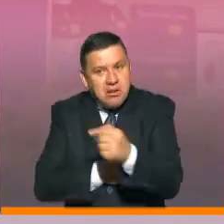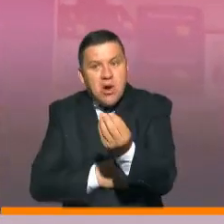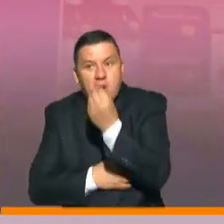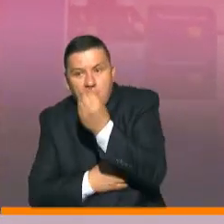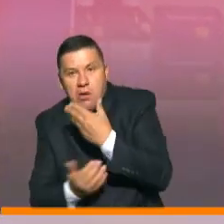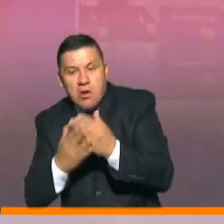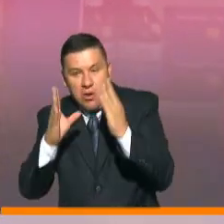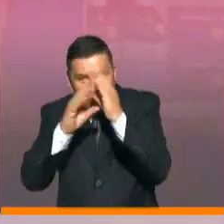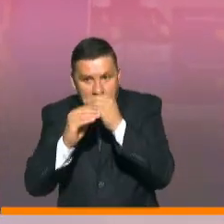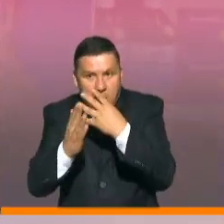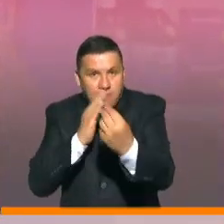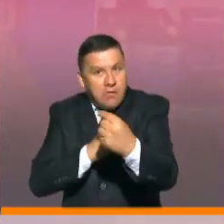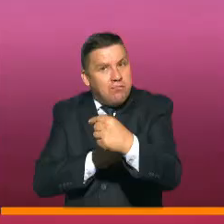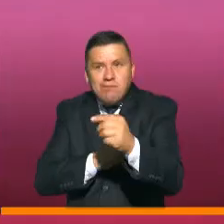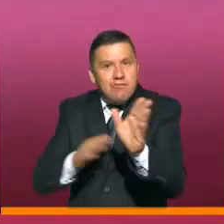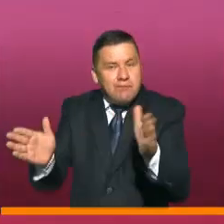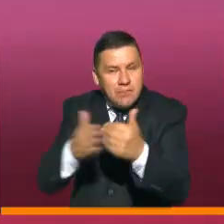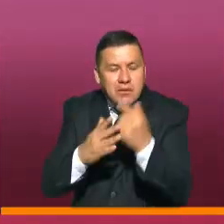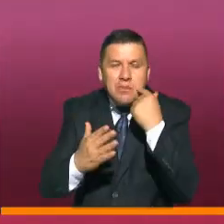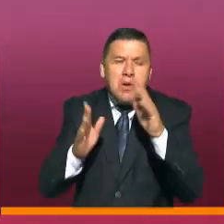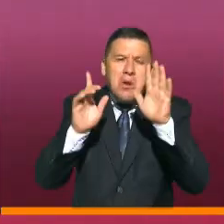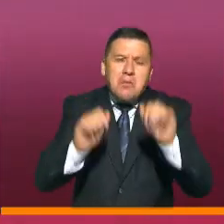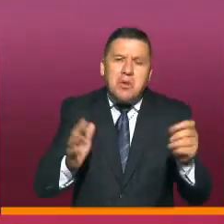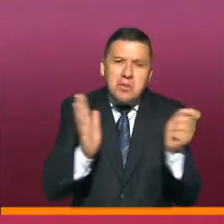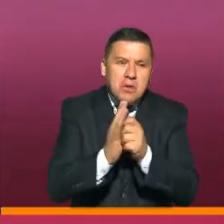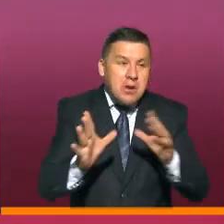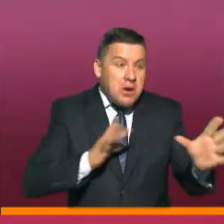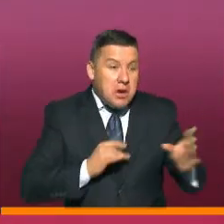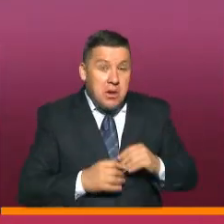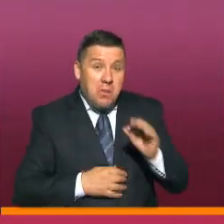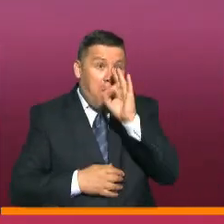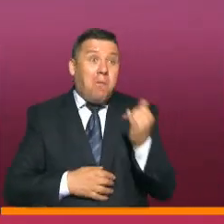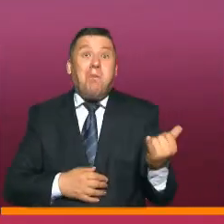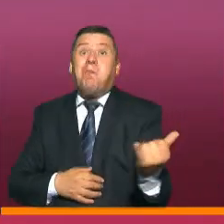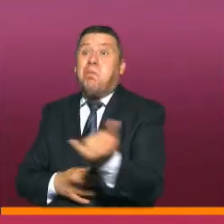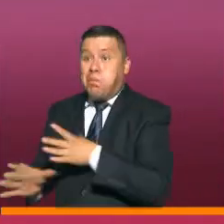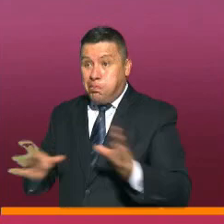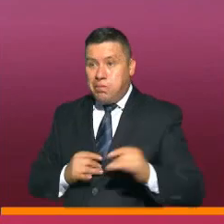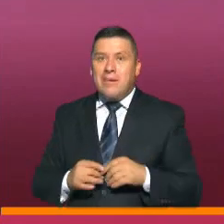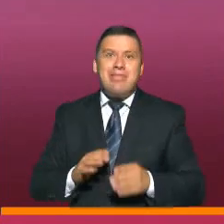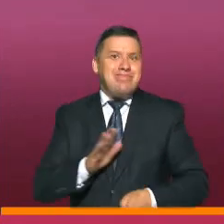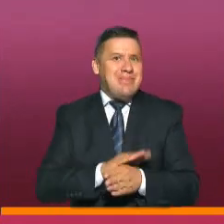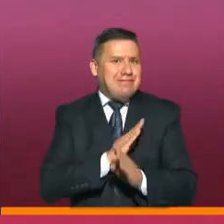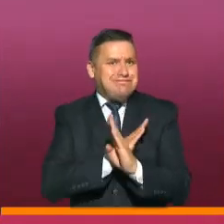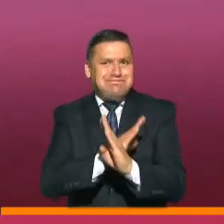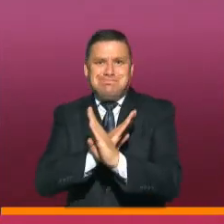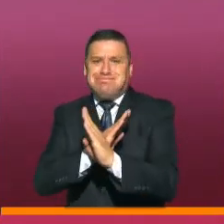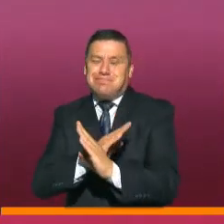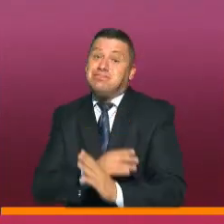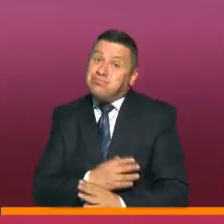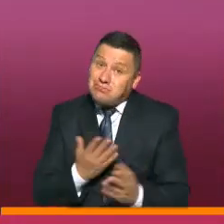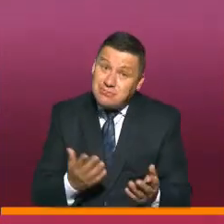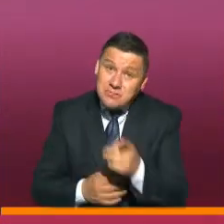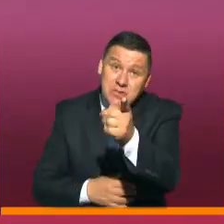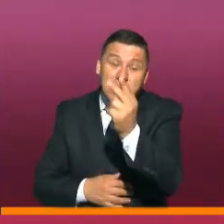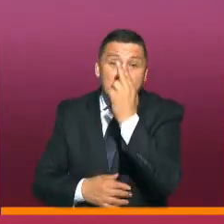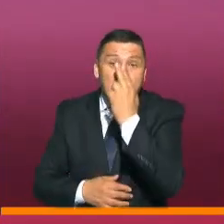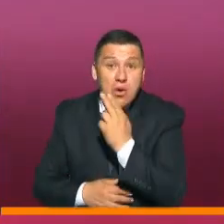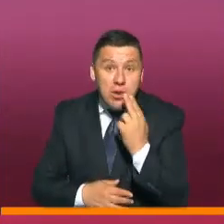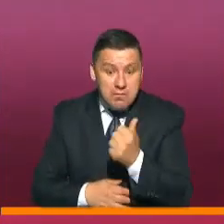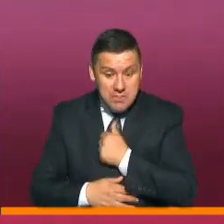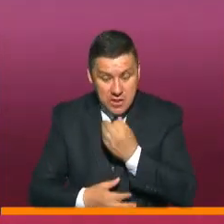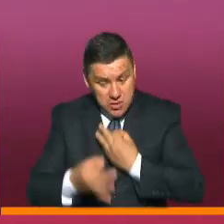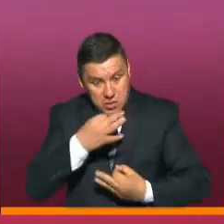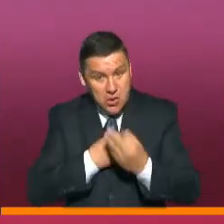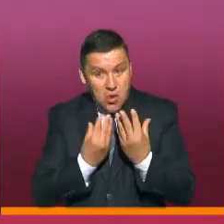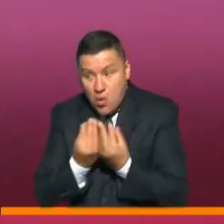restricción nocturna de movilidad. La probabilidad de contagio existe y debemos seguir protegiéndonos. Del compromiso y el